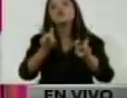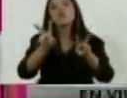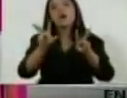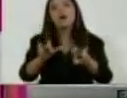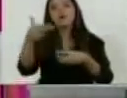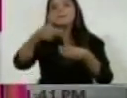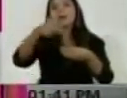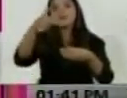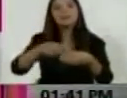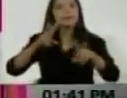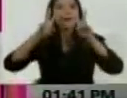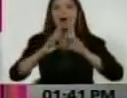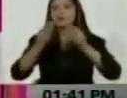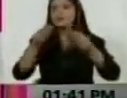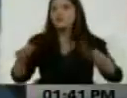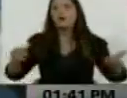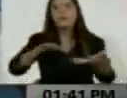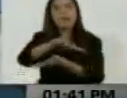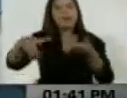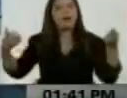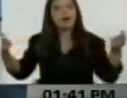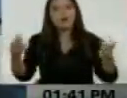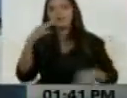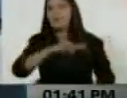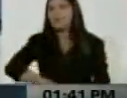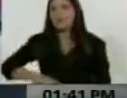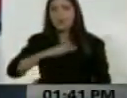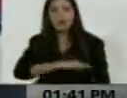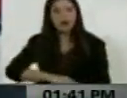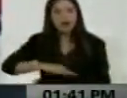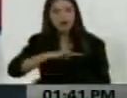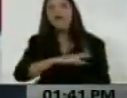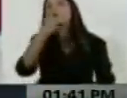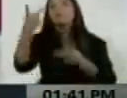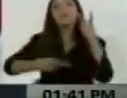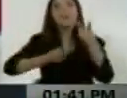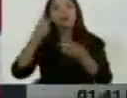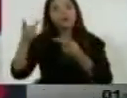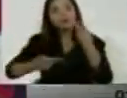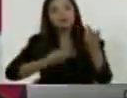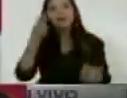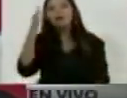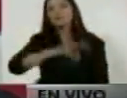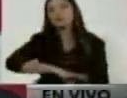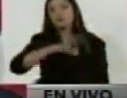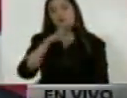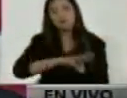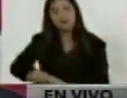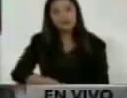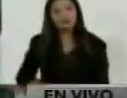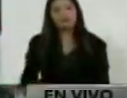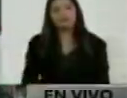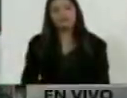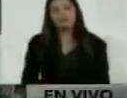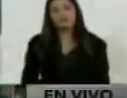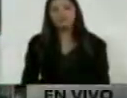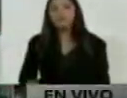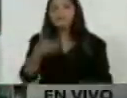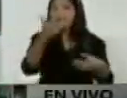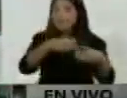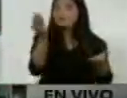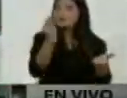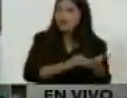para curar las heridas económicas, morales, políticas, sociales, y que PDVSA vuelva a